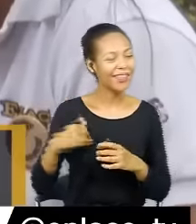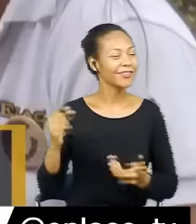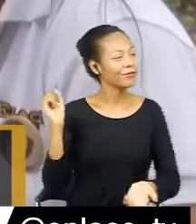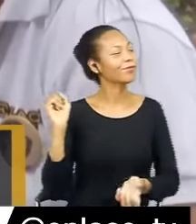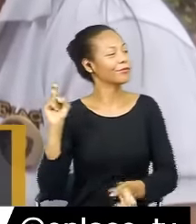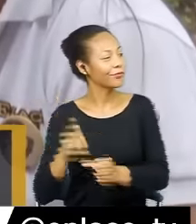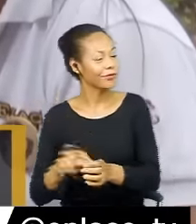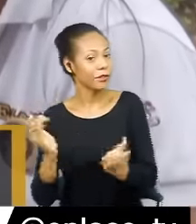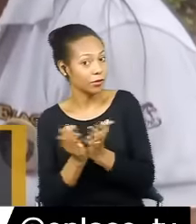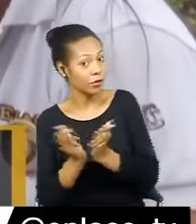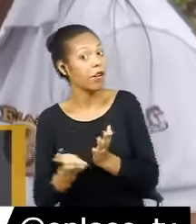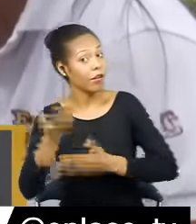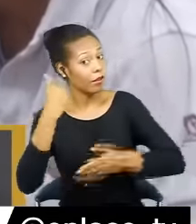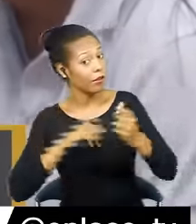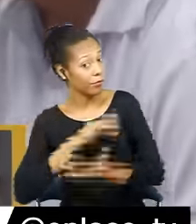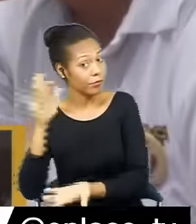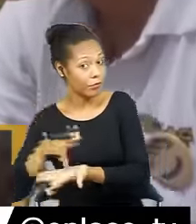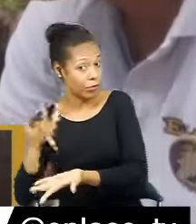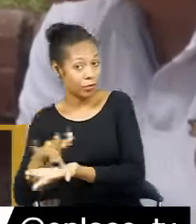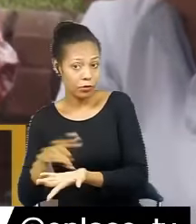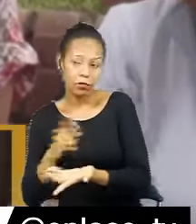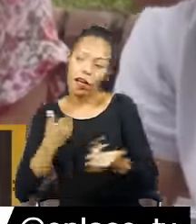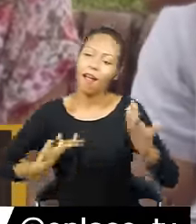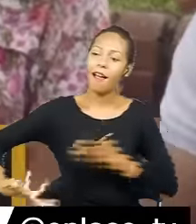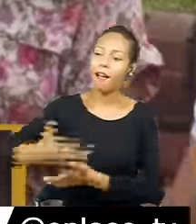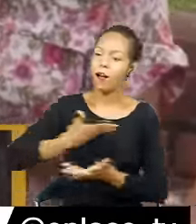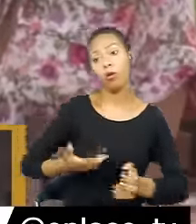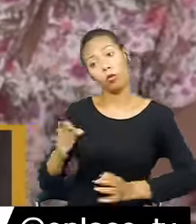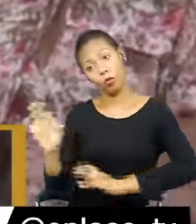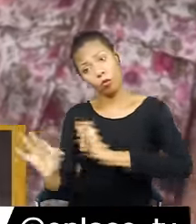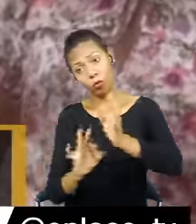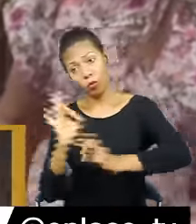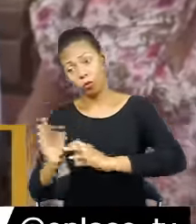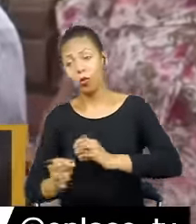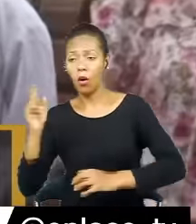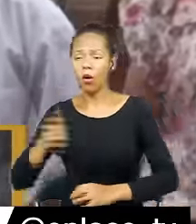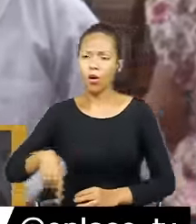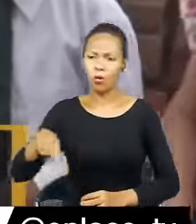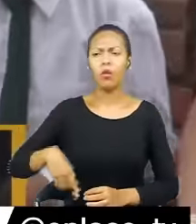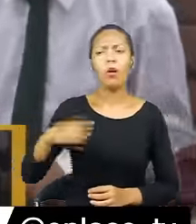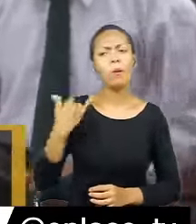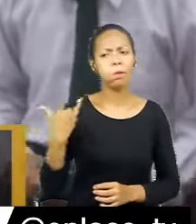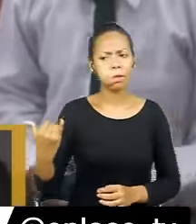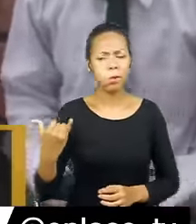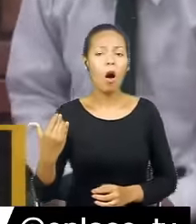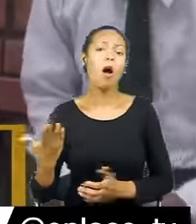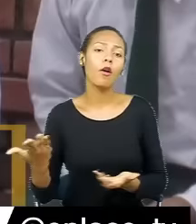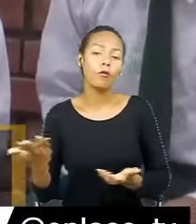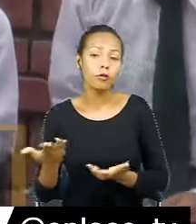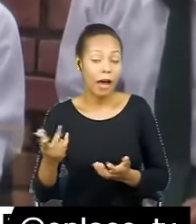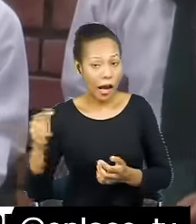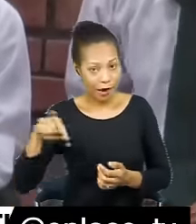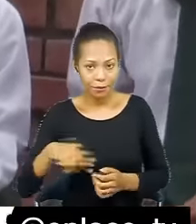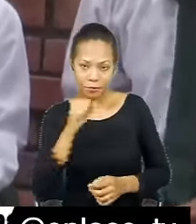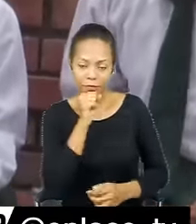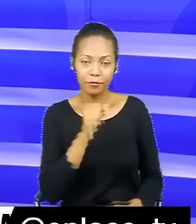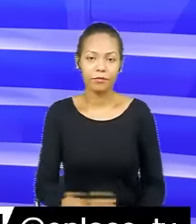de celebración para seguir fomentando el sentido de pertenencia por el reconocido plantel educativo ubicado al nororiente de la